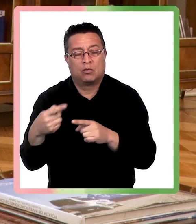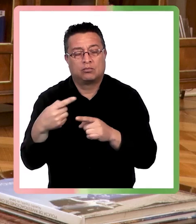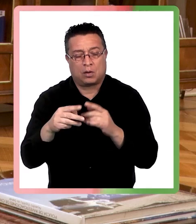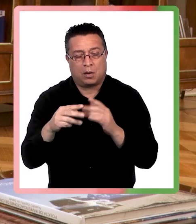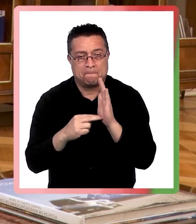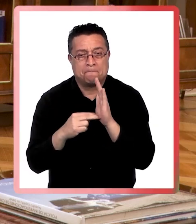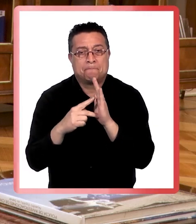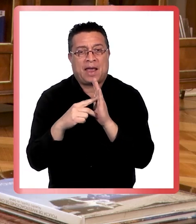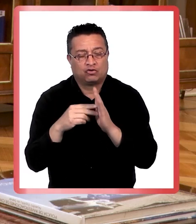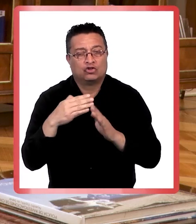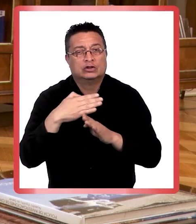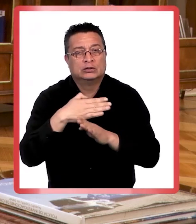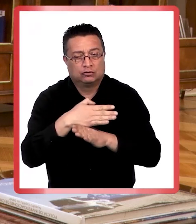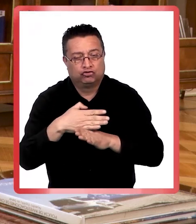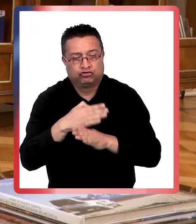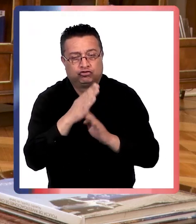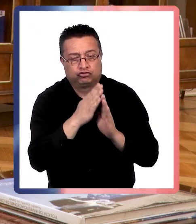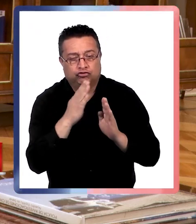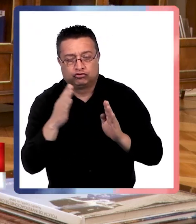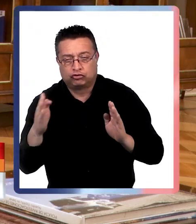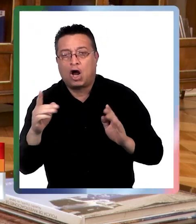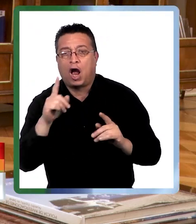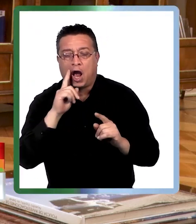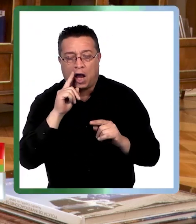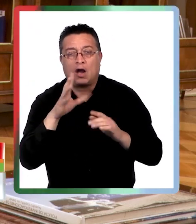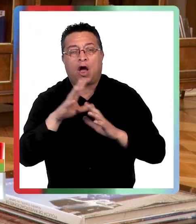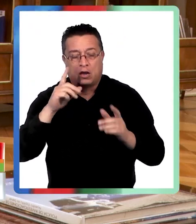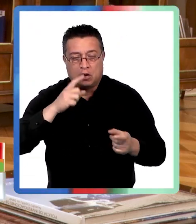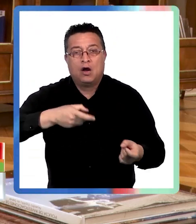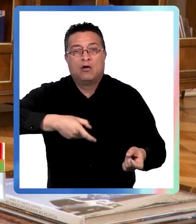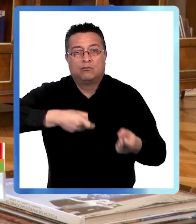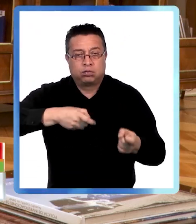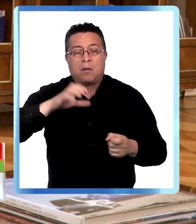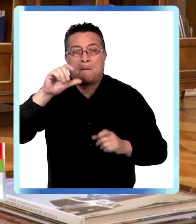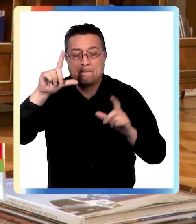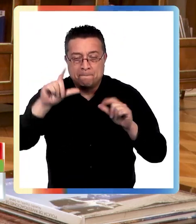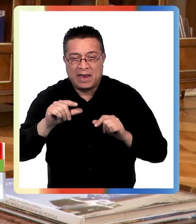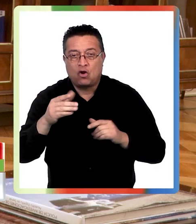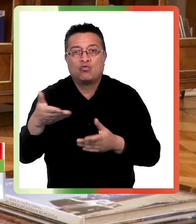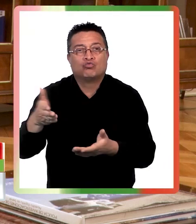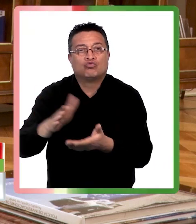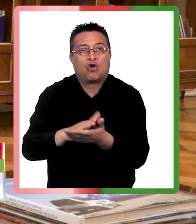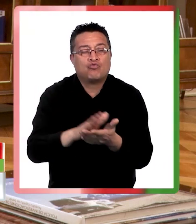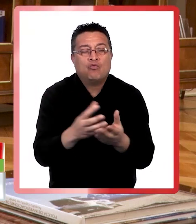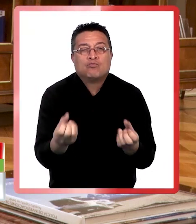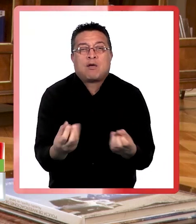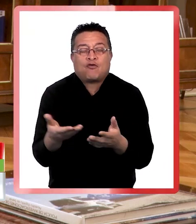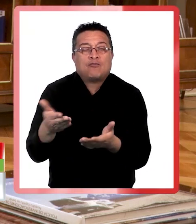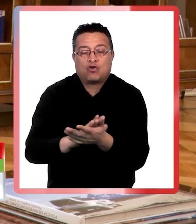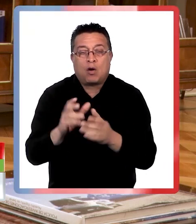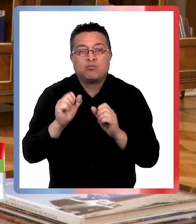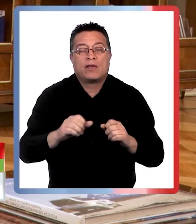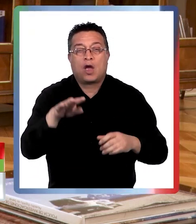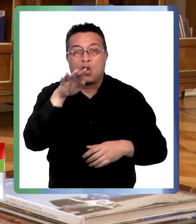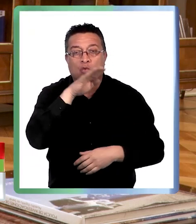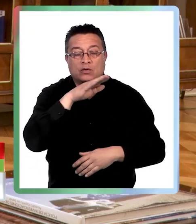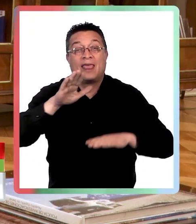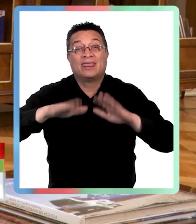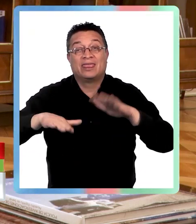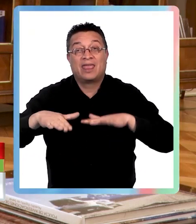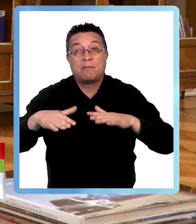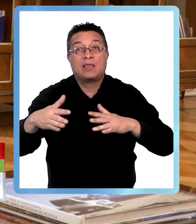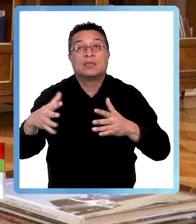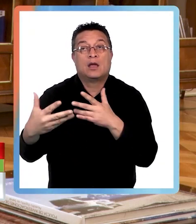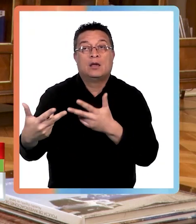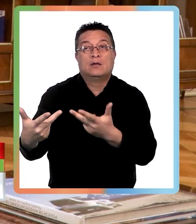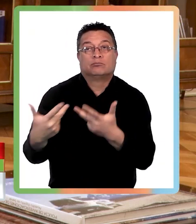pasos intermedios y las Fuerzas Armadas tienen varios armamentos menos letales que pueden ir ocupando gradualmente de acuerdo a la amenaza que